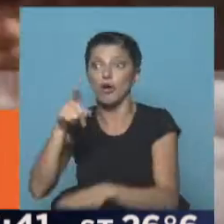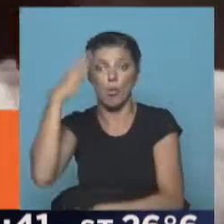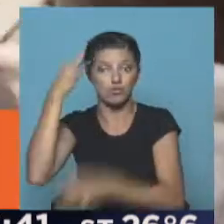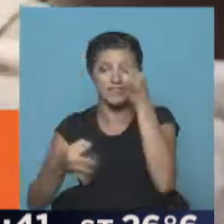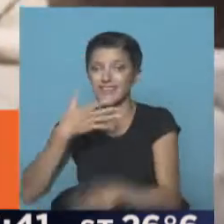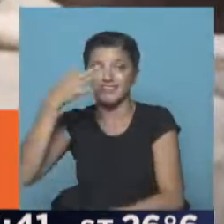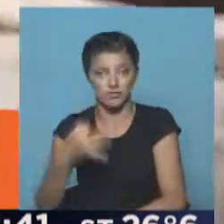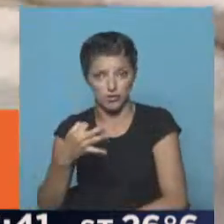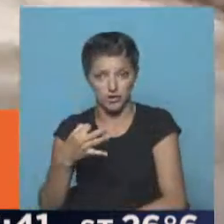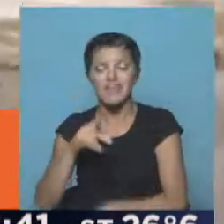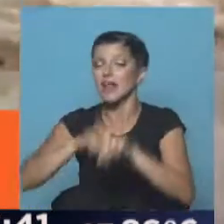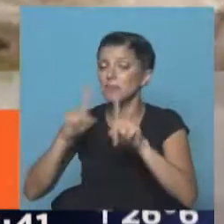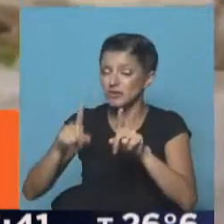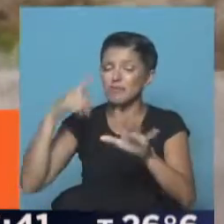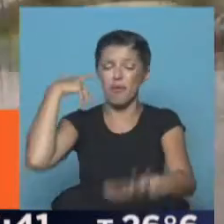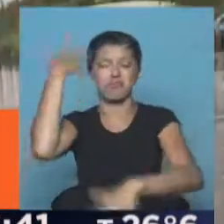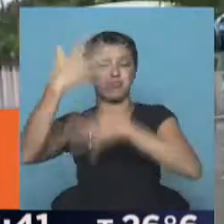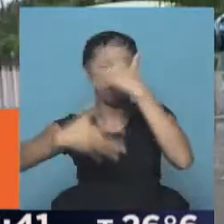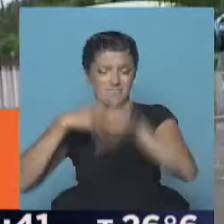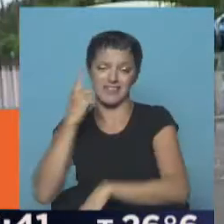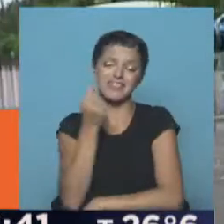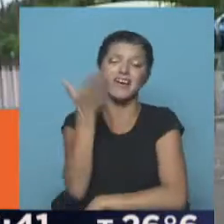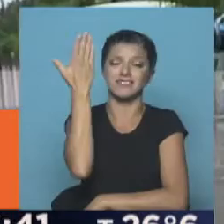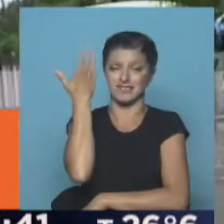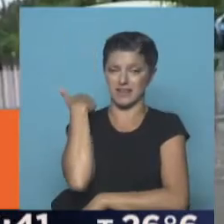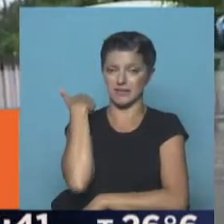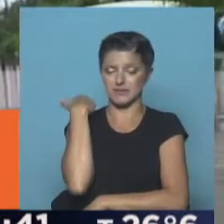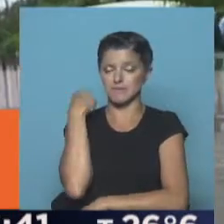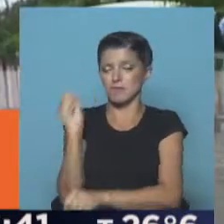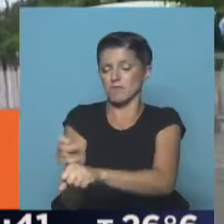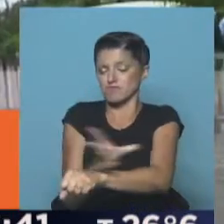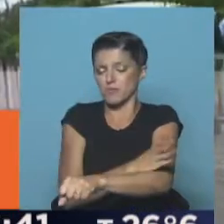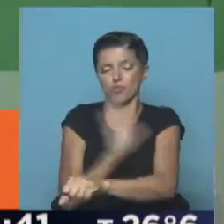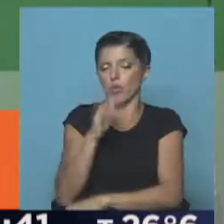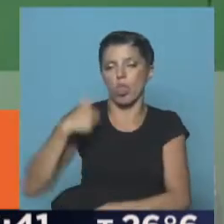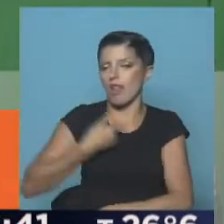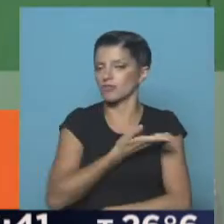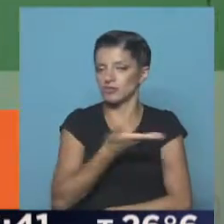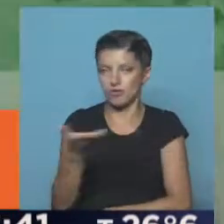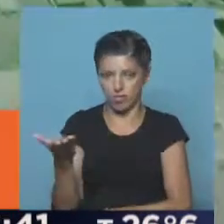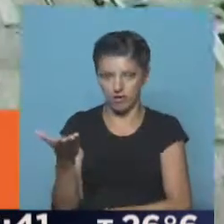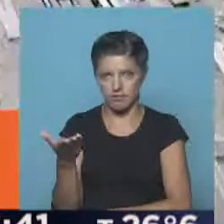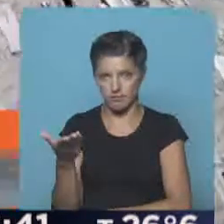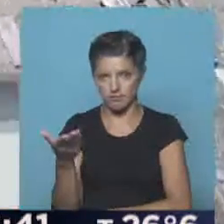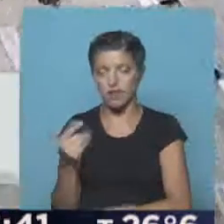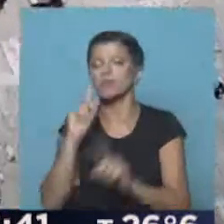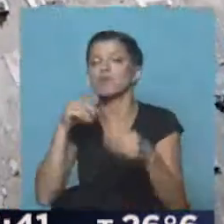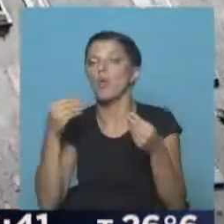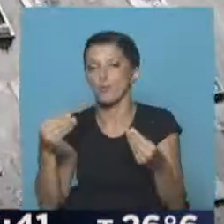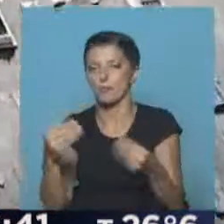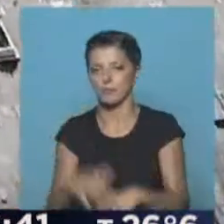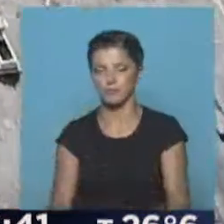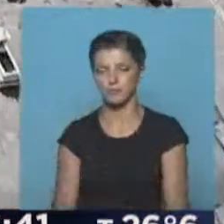expuestos a la violencia que en los últimos días lastimó la sensibilidad de una sociedad que sigue sin encontrar